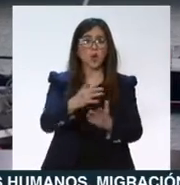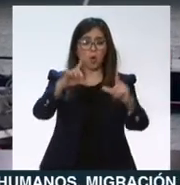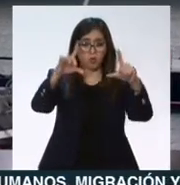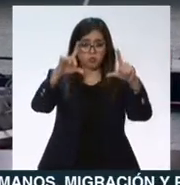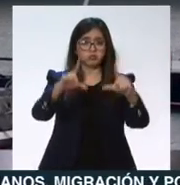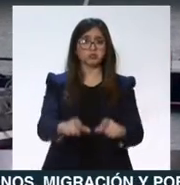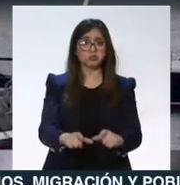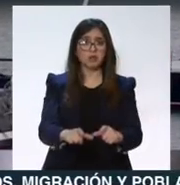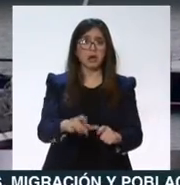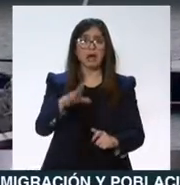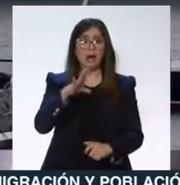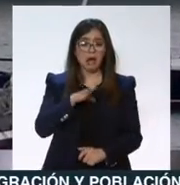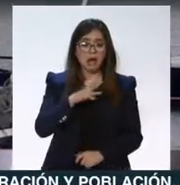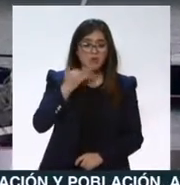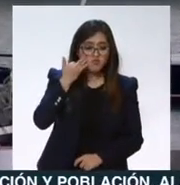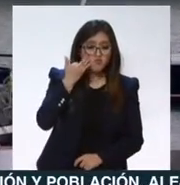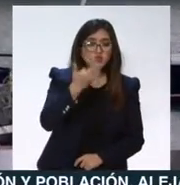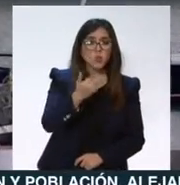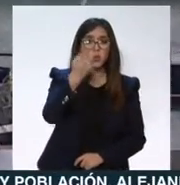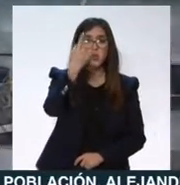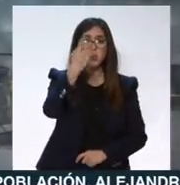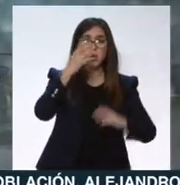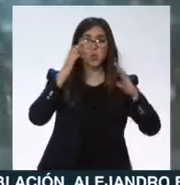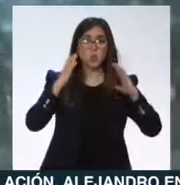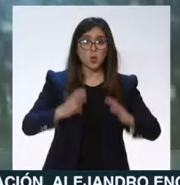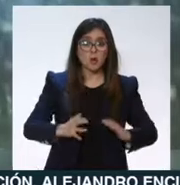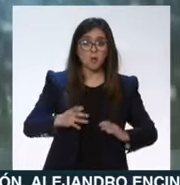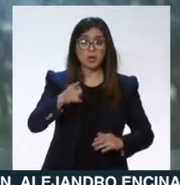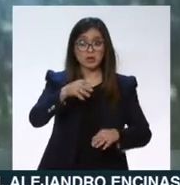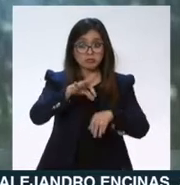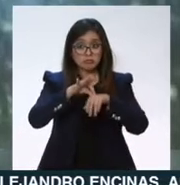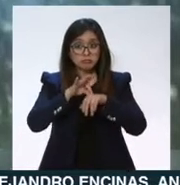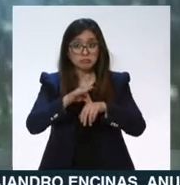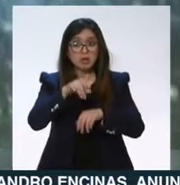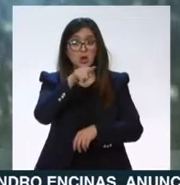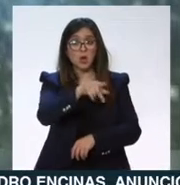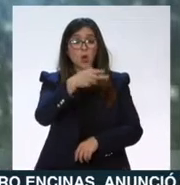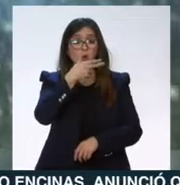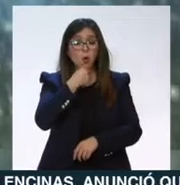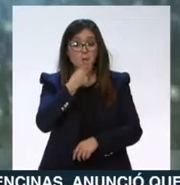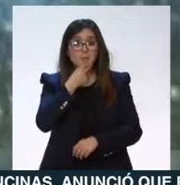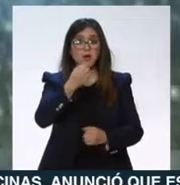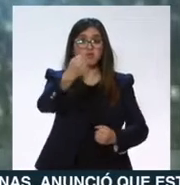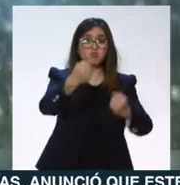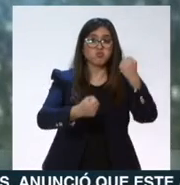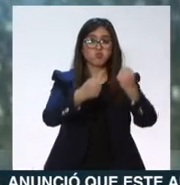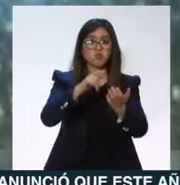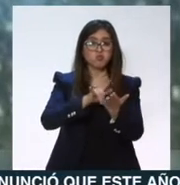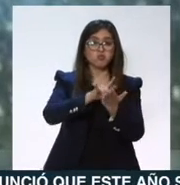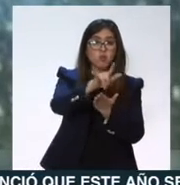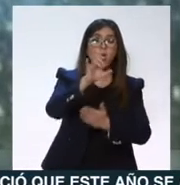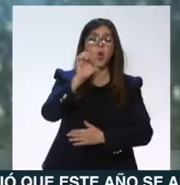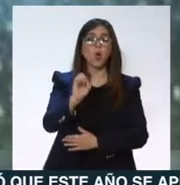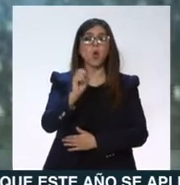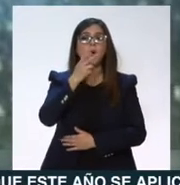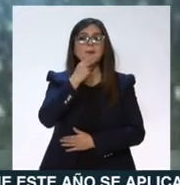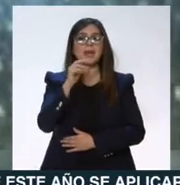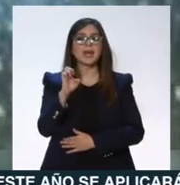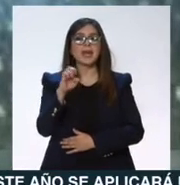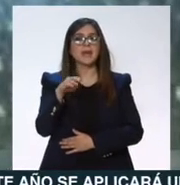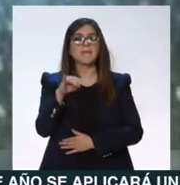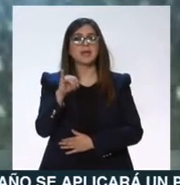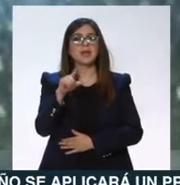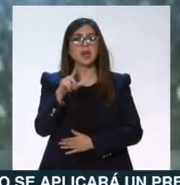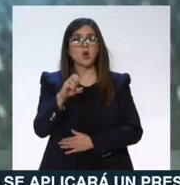ve que hay ahí un cuerpo, no se sabe todavía si es del piloto o de Emiliano Sala, porque ahora se está en